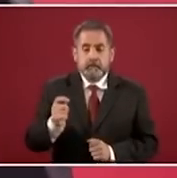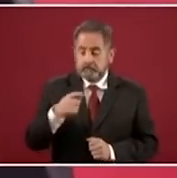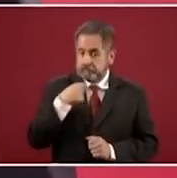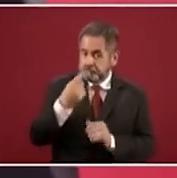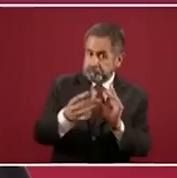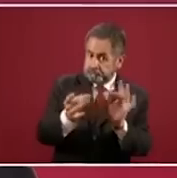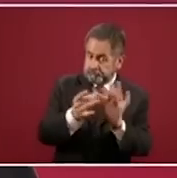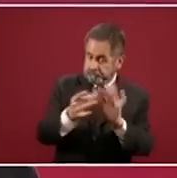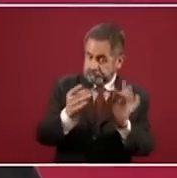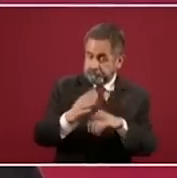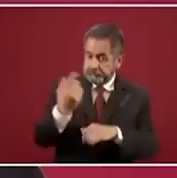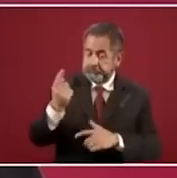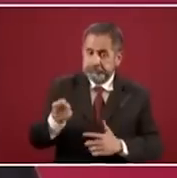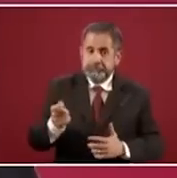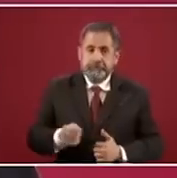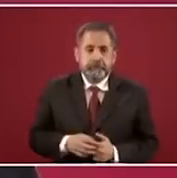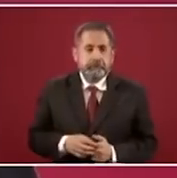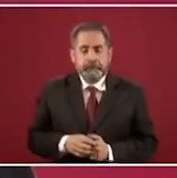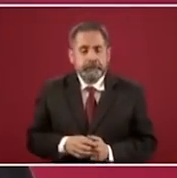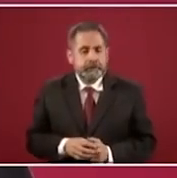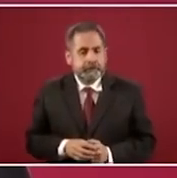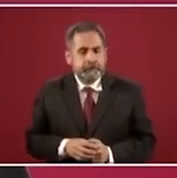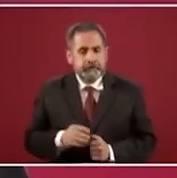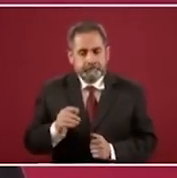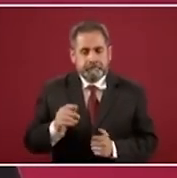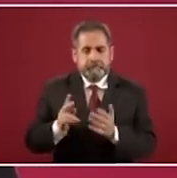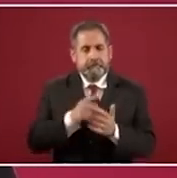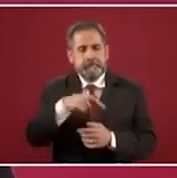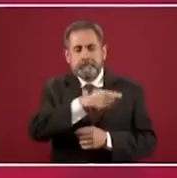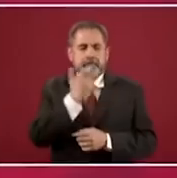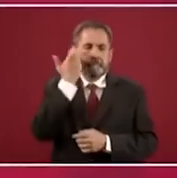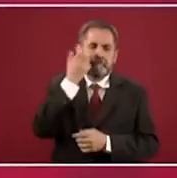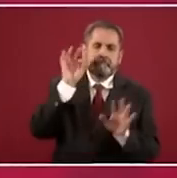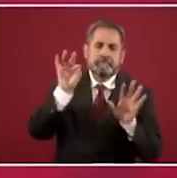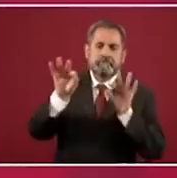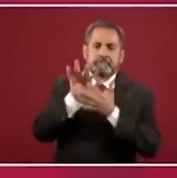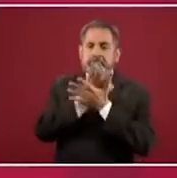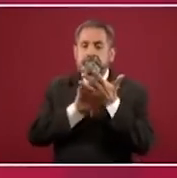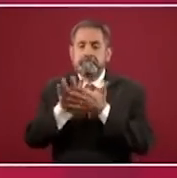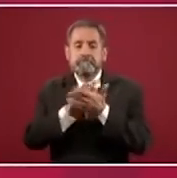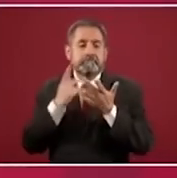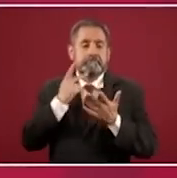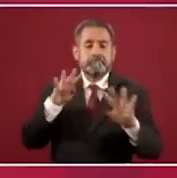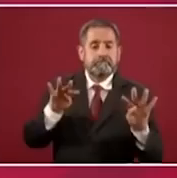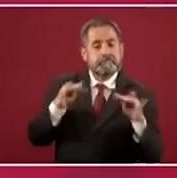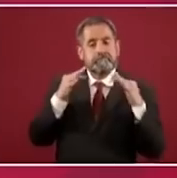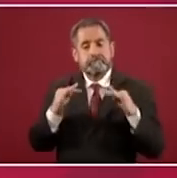todo esto porque hay, repito, mucha politiquería. Y ahora sí que